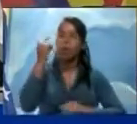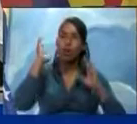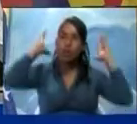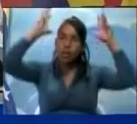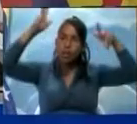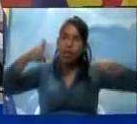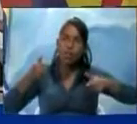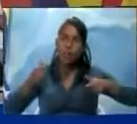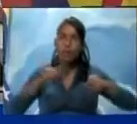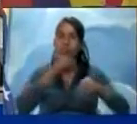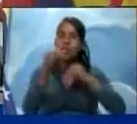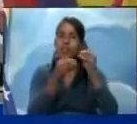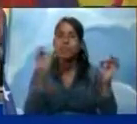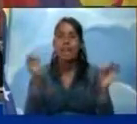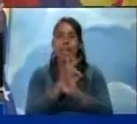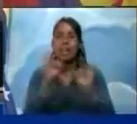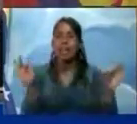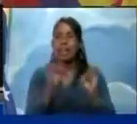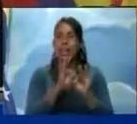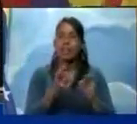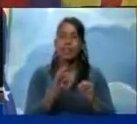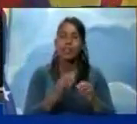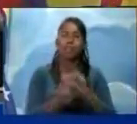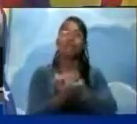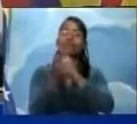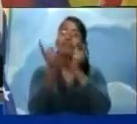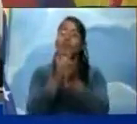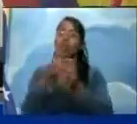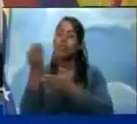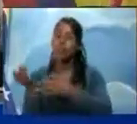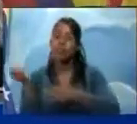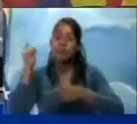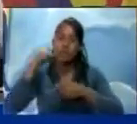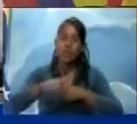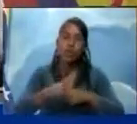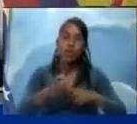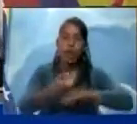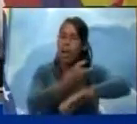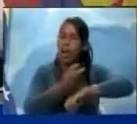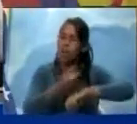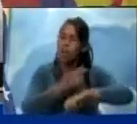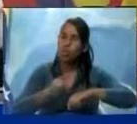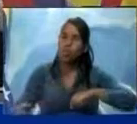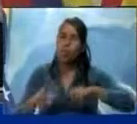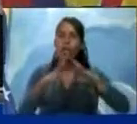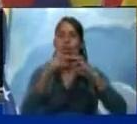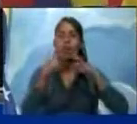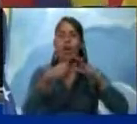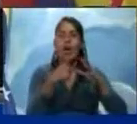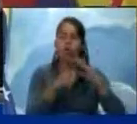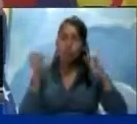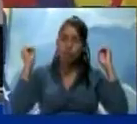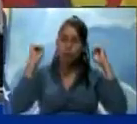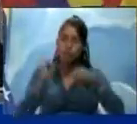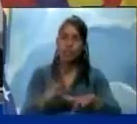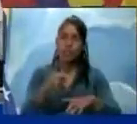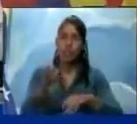le hicieran daño. En cambio, que metieron ahí a los zánganos, metieron allí a